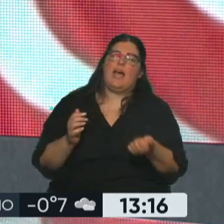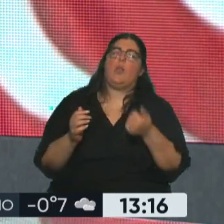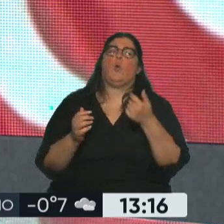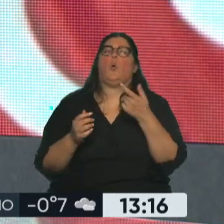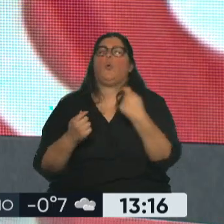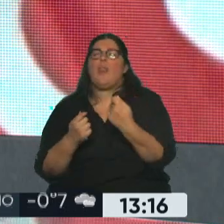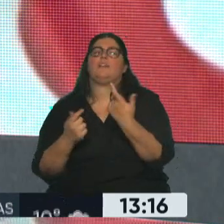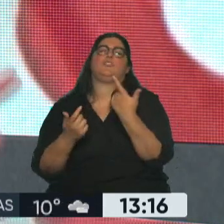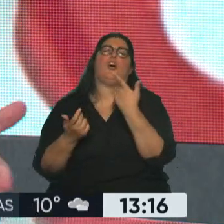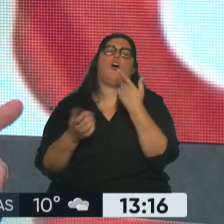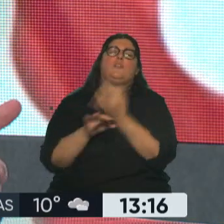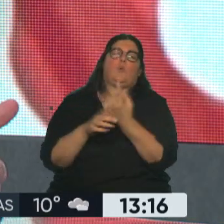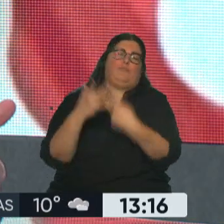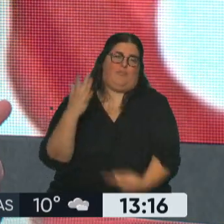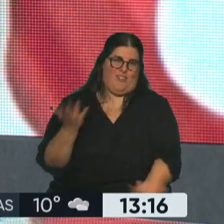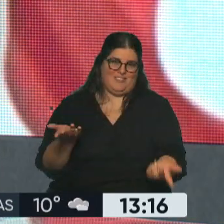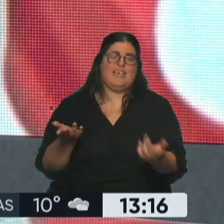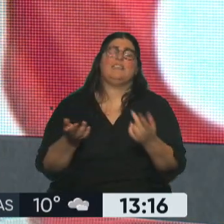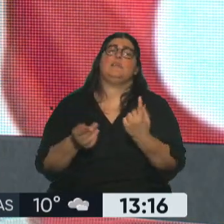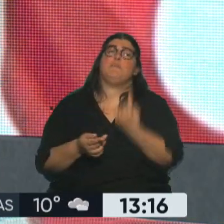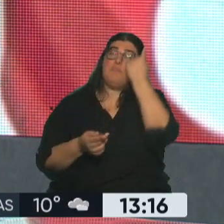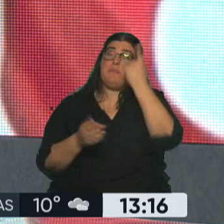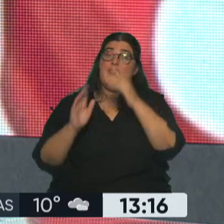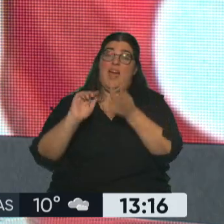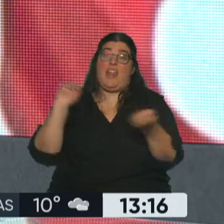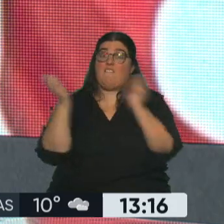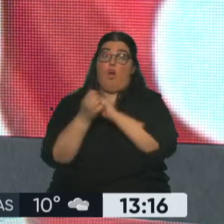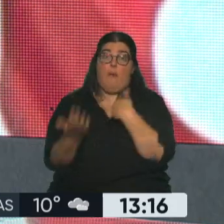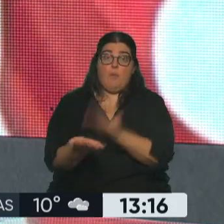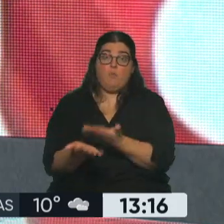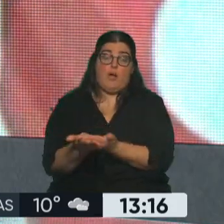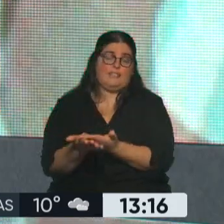de servicios. Fracasó la primera reforma que en cierta medida